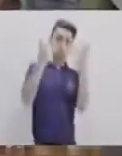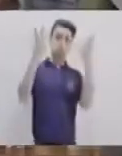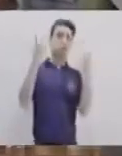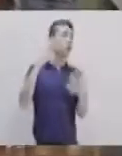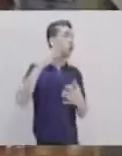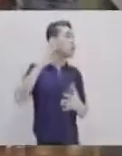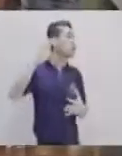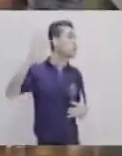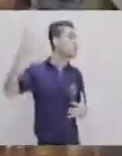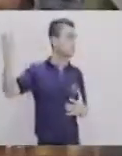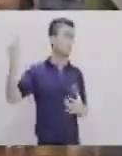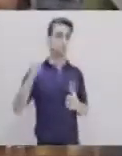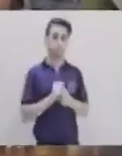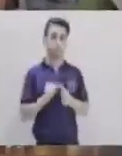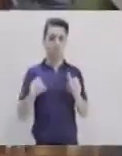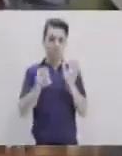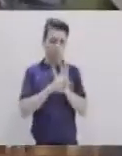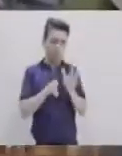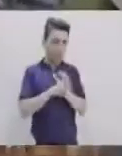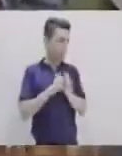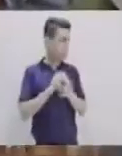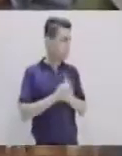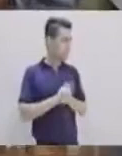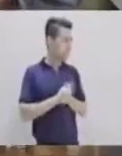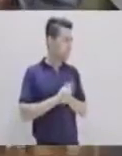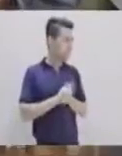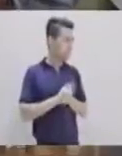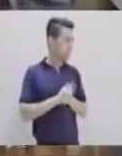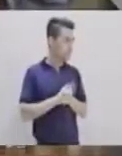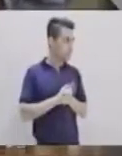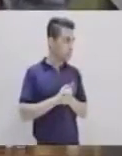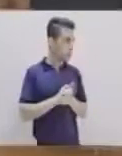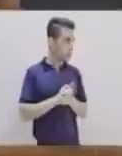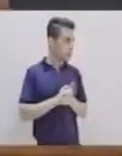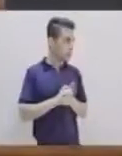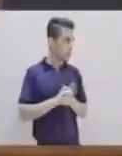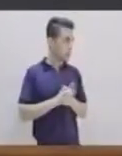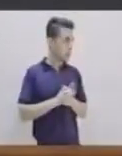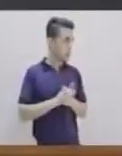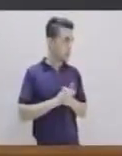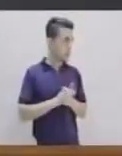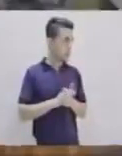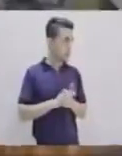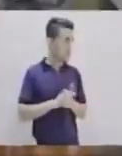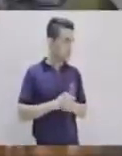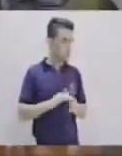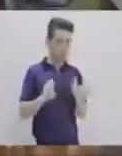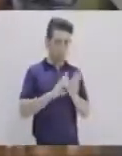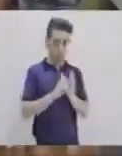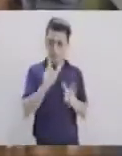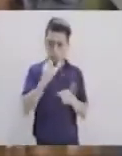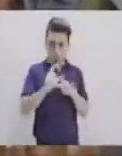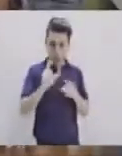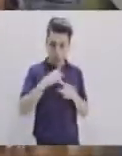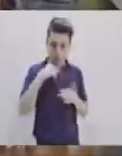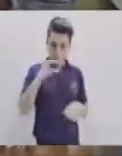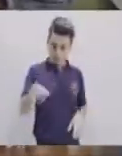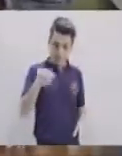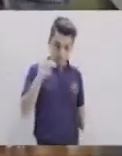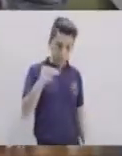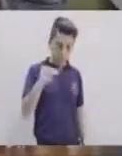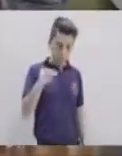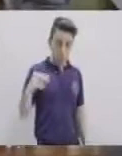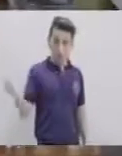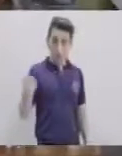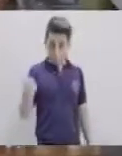crear sonido. Por ejemplo, si yo tomo un objeto, no importa cuál, y